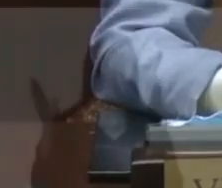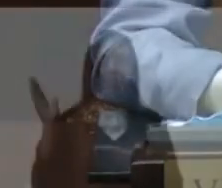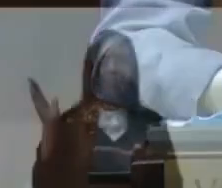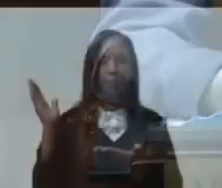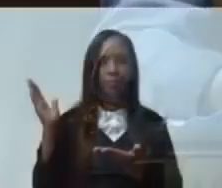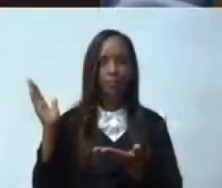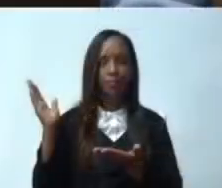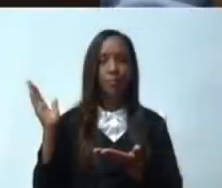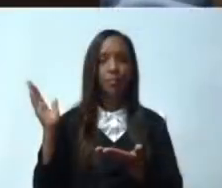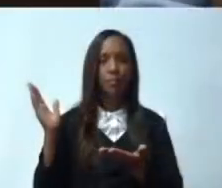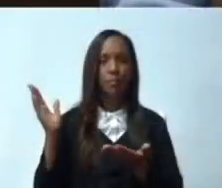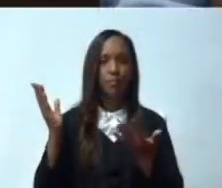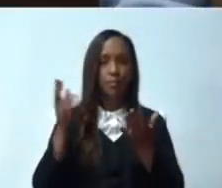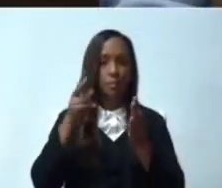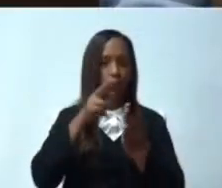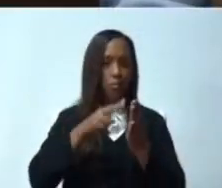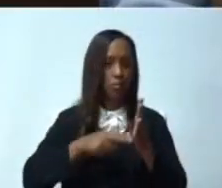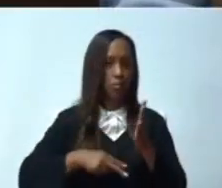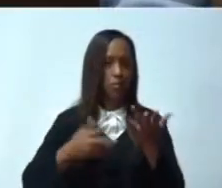Encarnación.